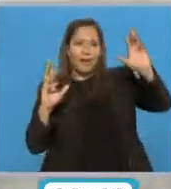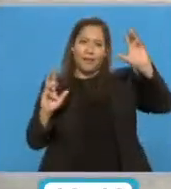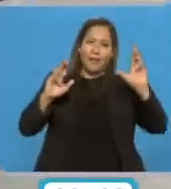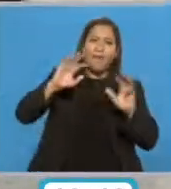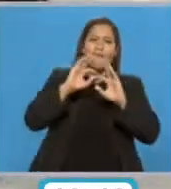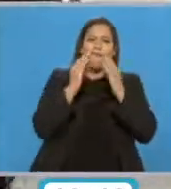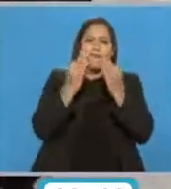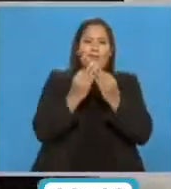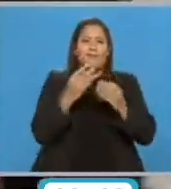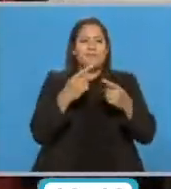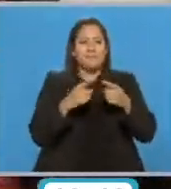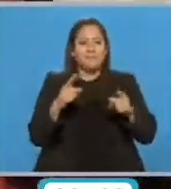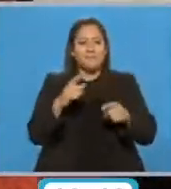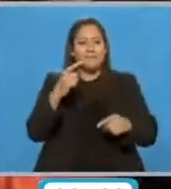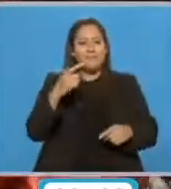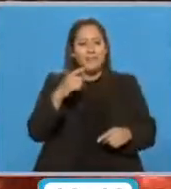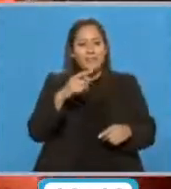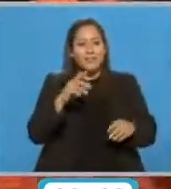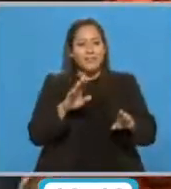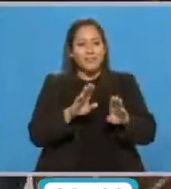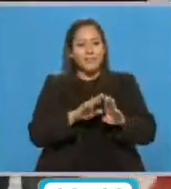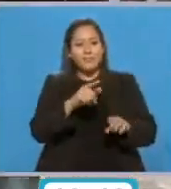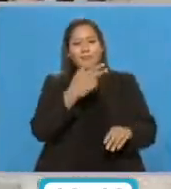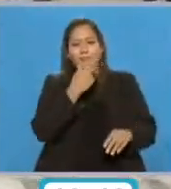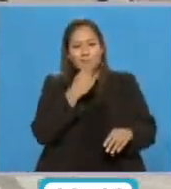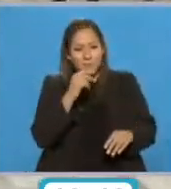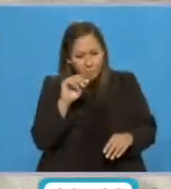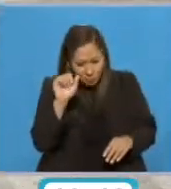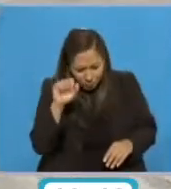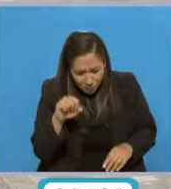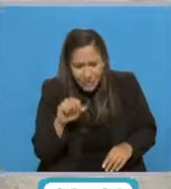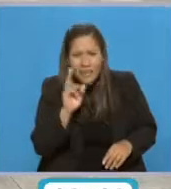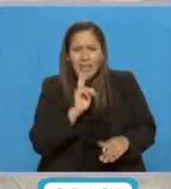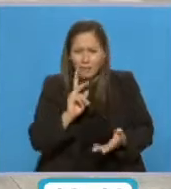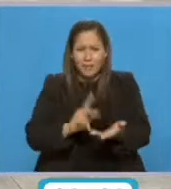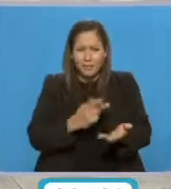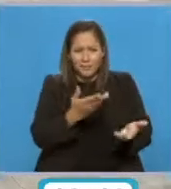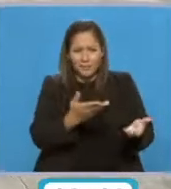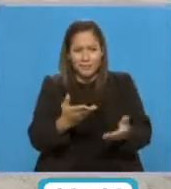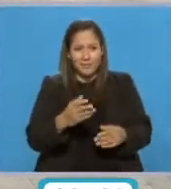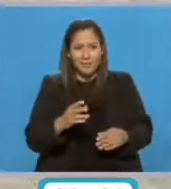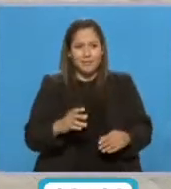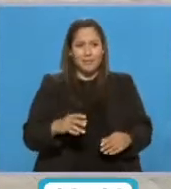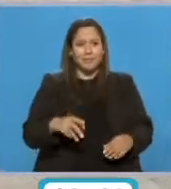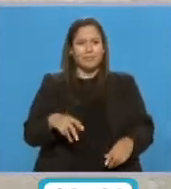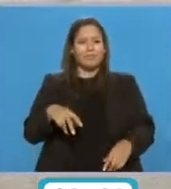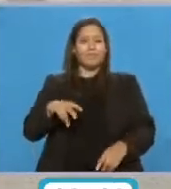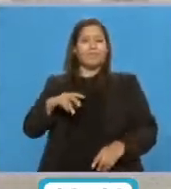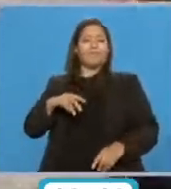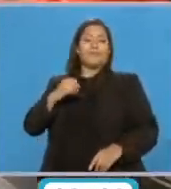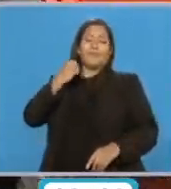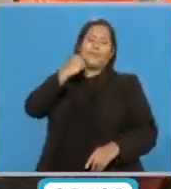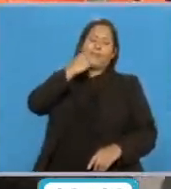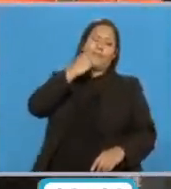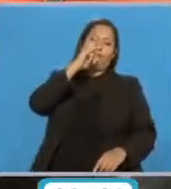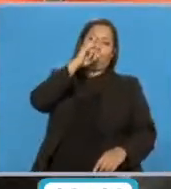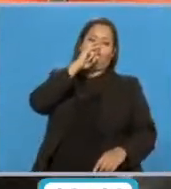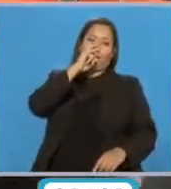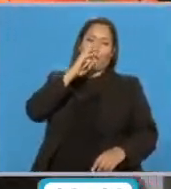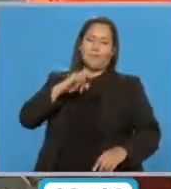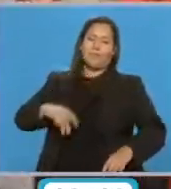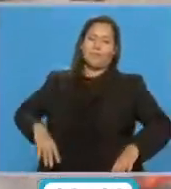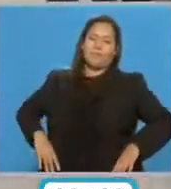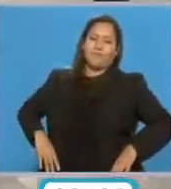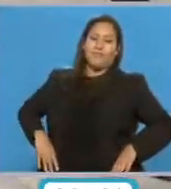en la vida y miren nada más cómo se puso el maestro. A ver que se ponga de nuevo el maestro, ahora de galán, acá la Rock